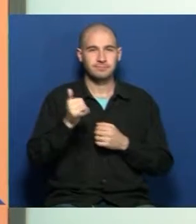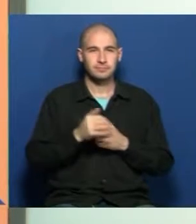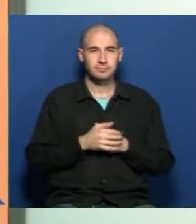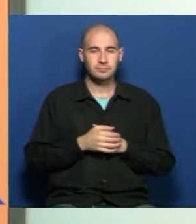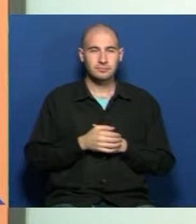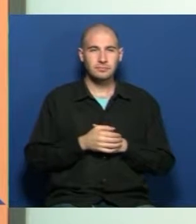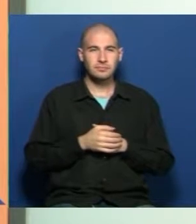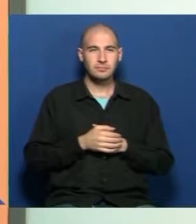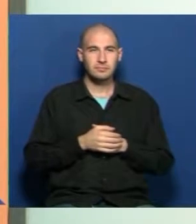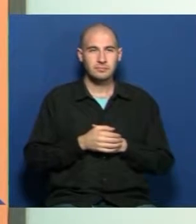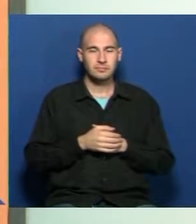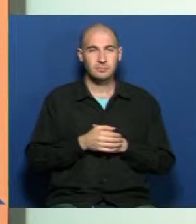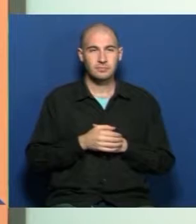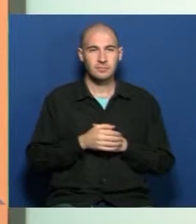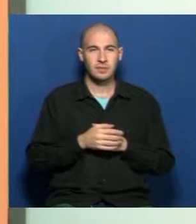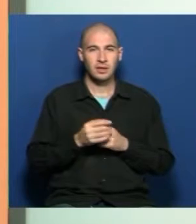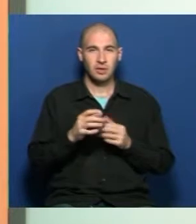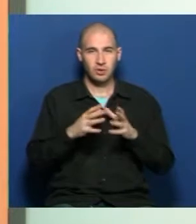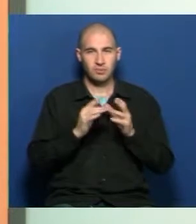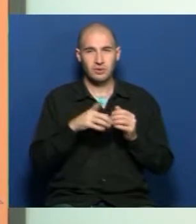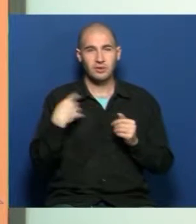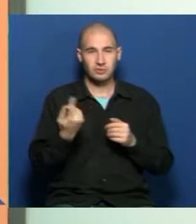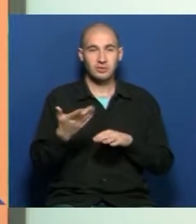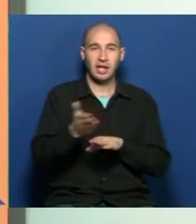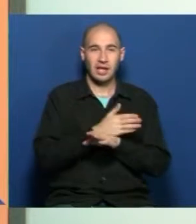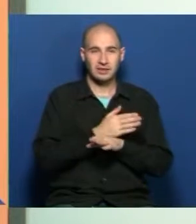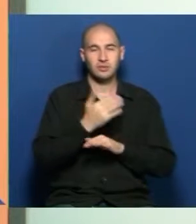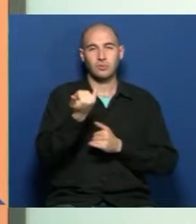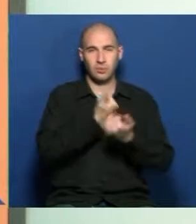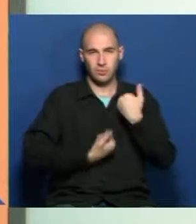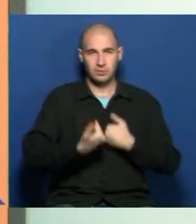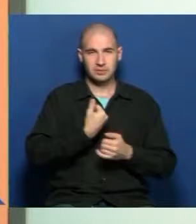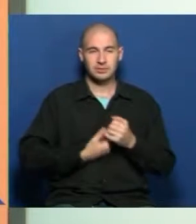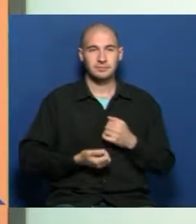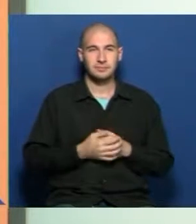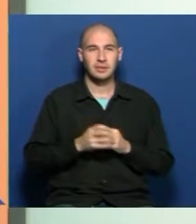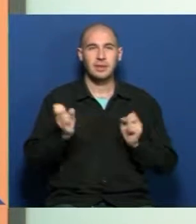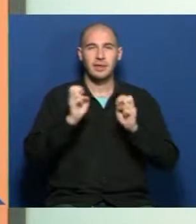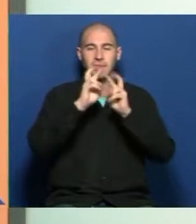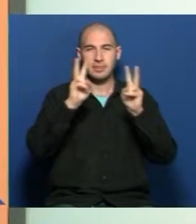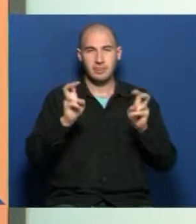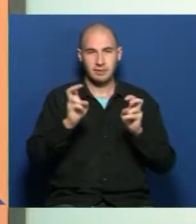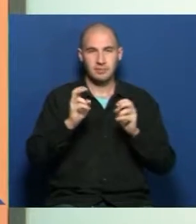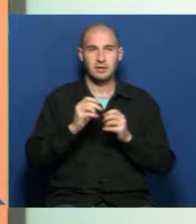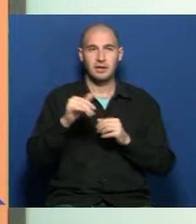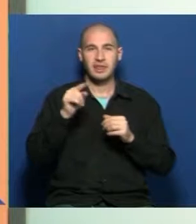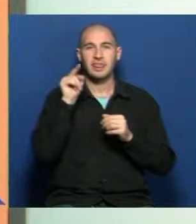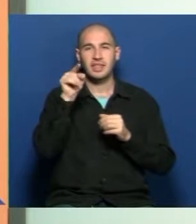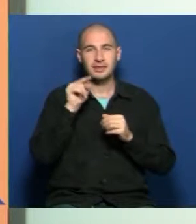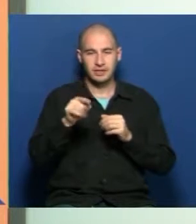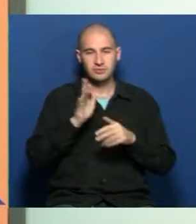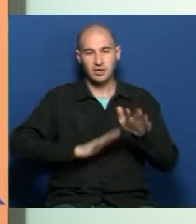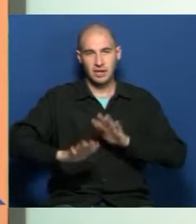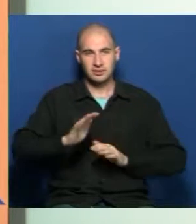Exactamente. Cuando a nosotros nos anticiparon el tema de hacerlo por distrito,